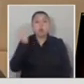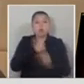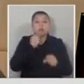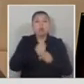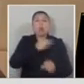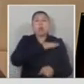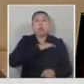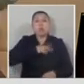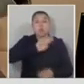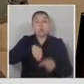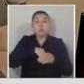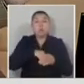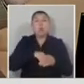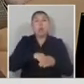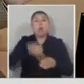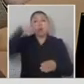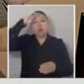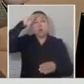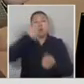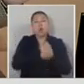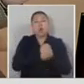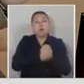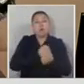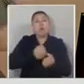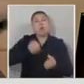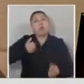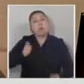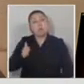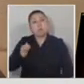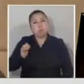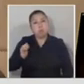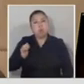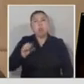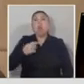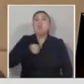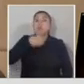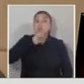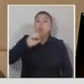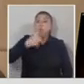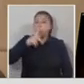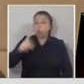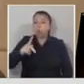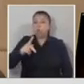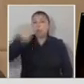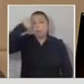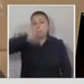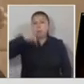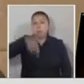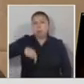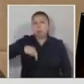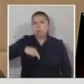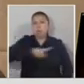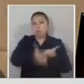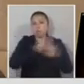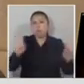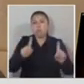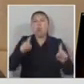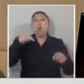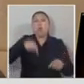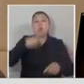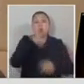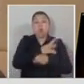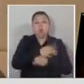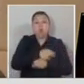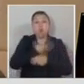con las policías, yo diría, ok. Pero hoy día no está ocurriendo, pues. Hoy día los delincuentes son dueños del país y la